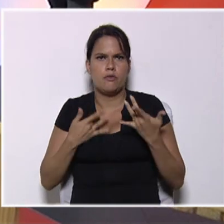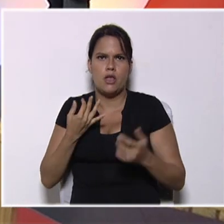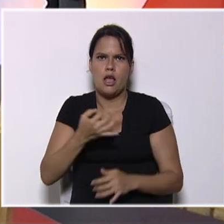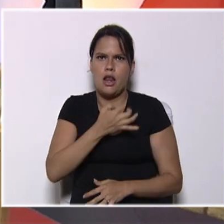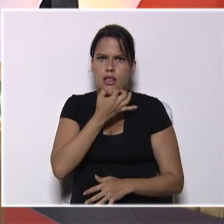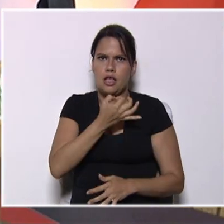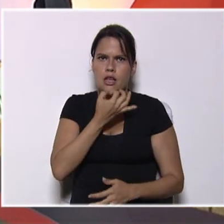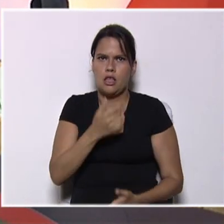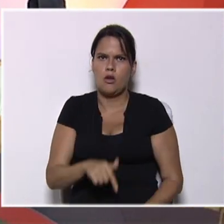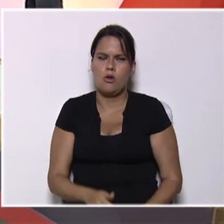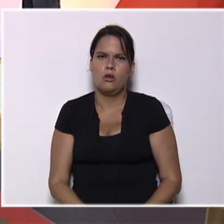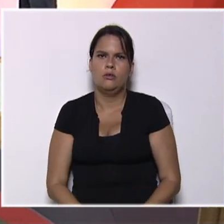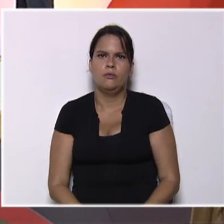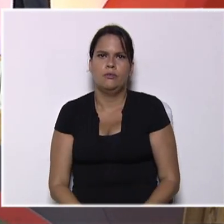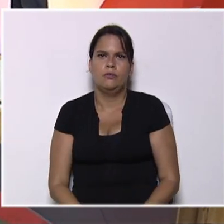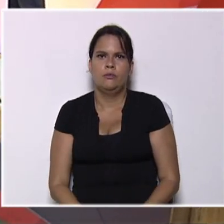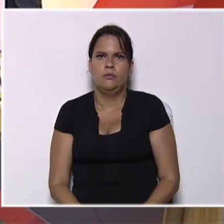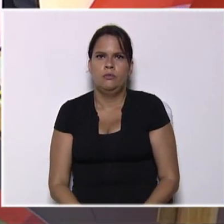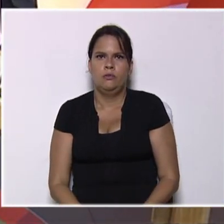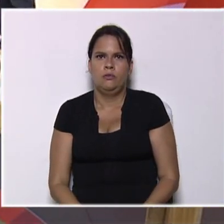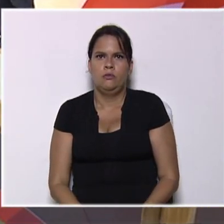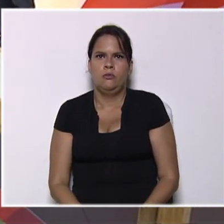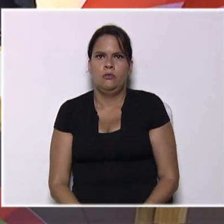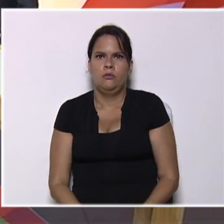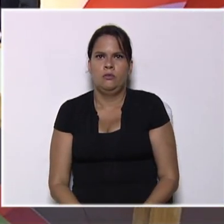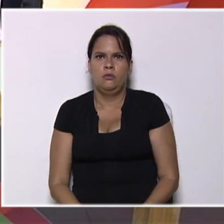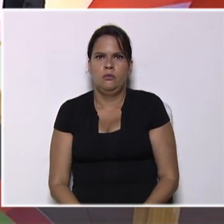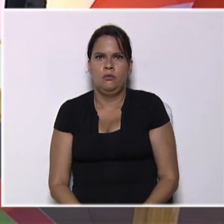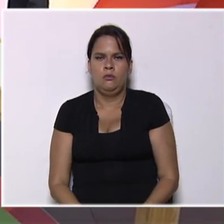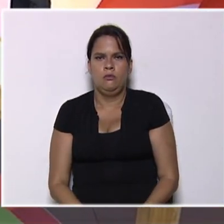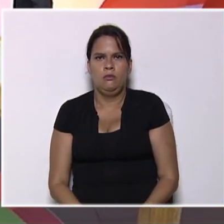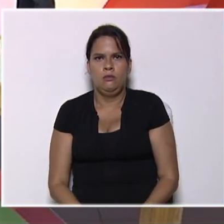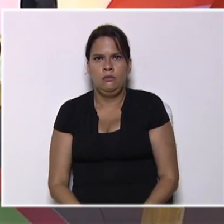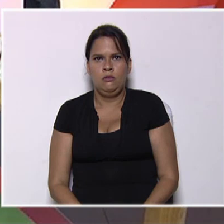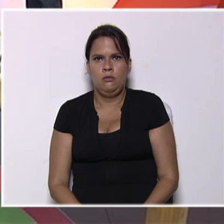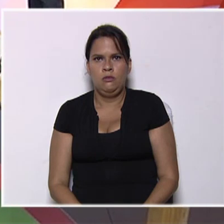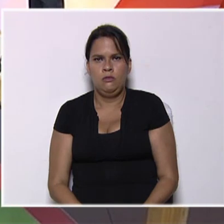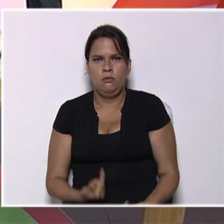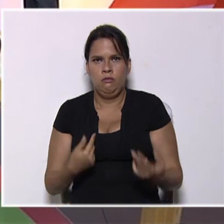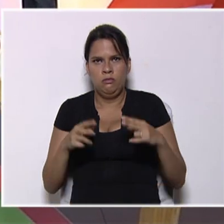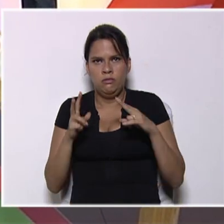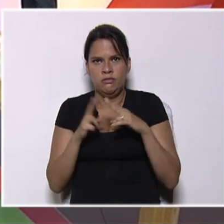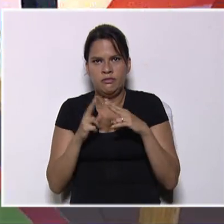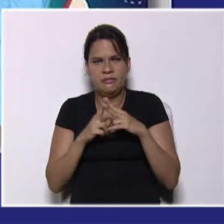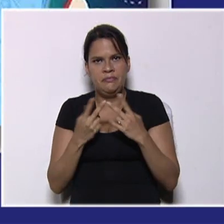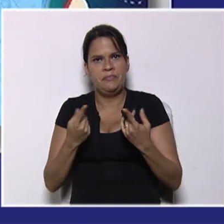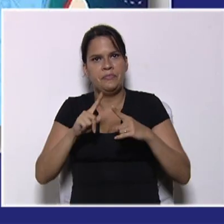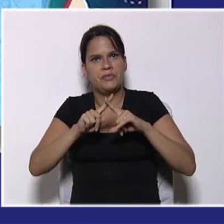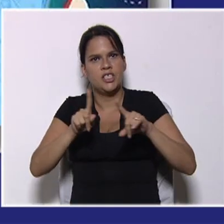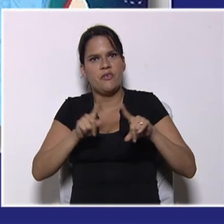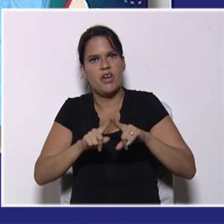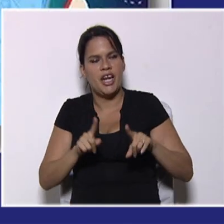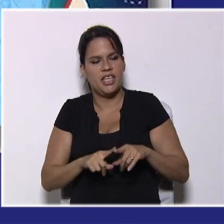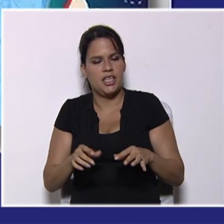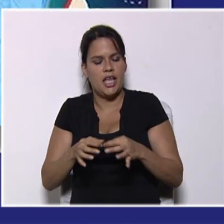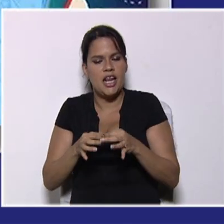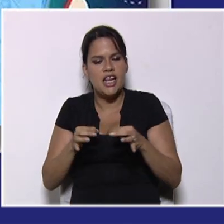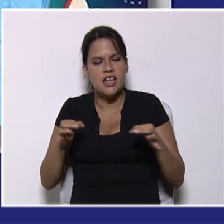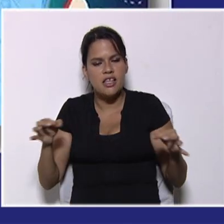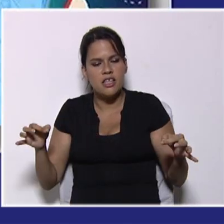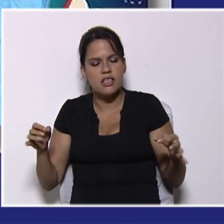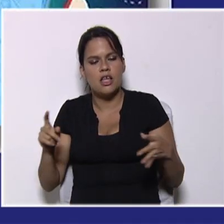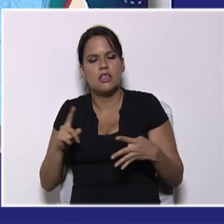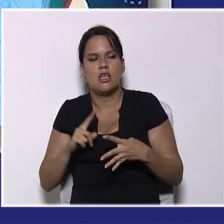hoy. Veamos. Que tienen que ver con, vamos entonces a conocer las distintas líneas de